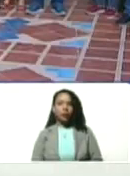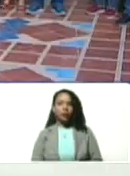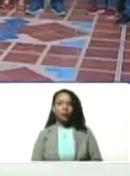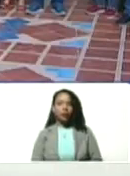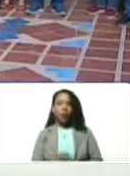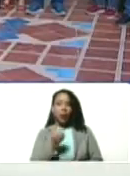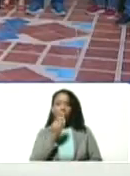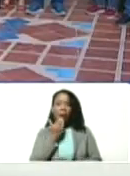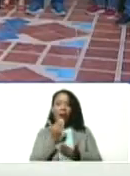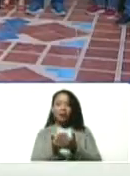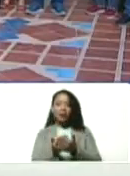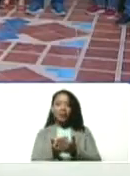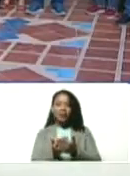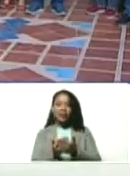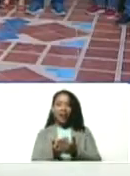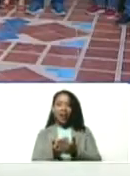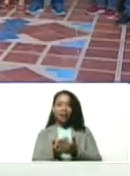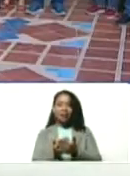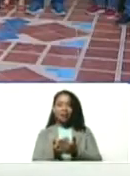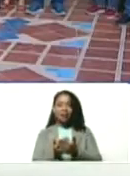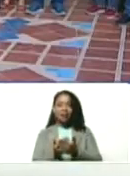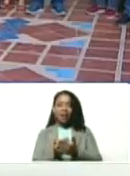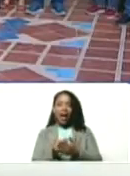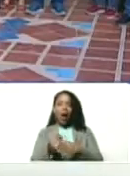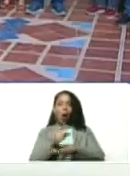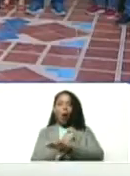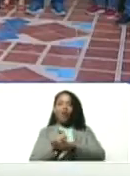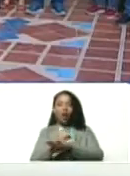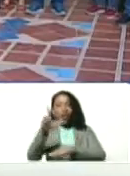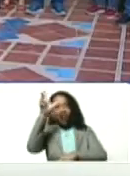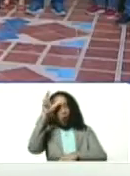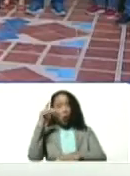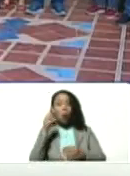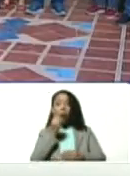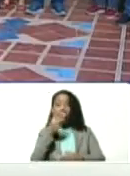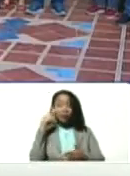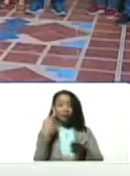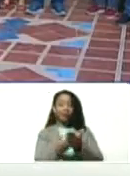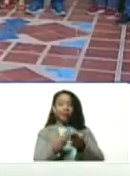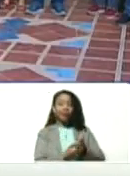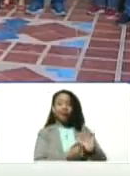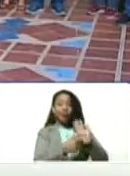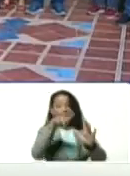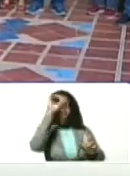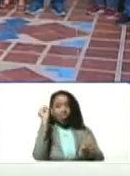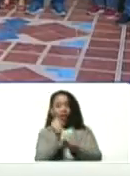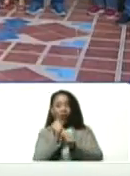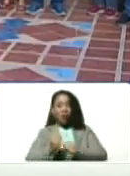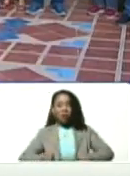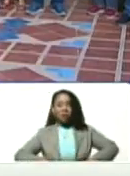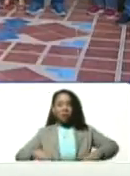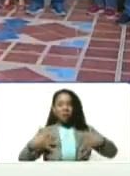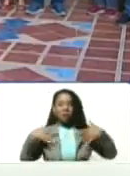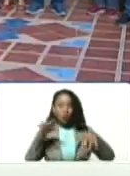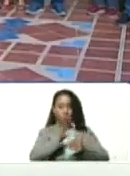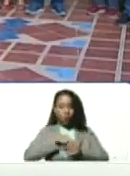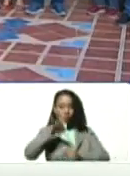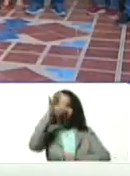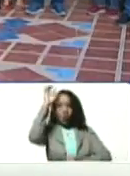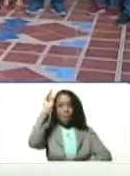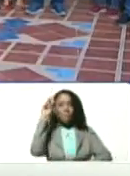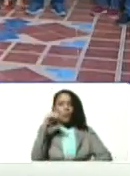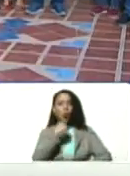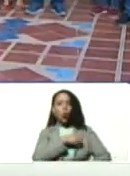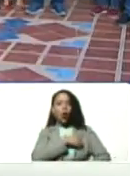Bueno, muchas gracias, Víctor. Buena demostración del trabajo, del ánimo, del espíritu, de la moral